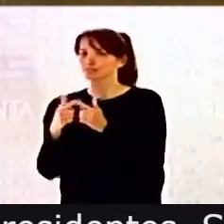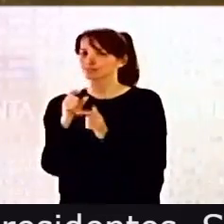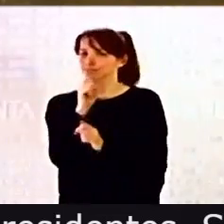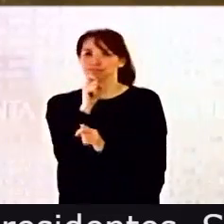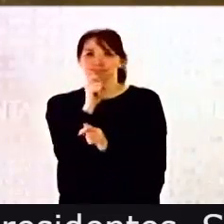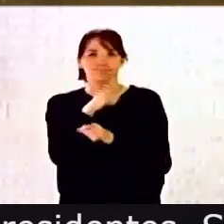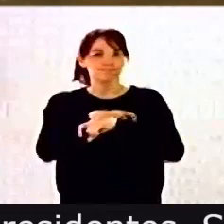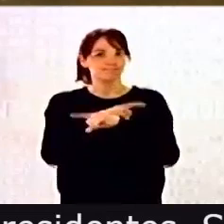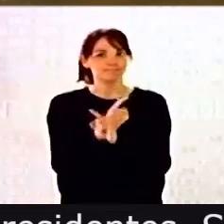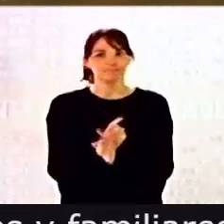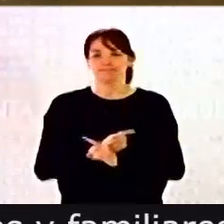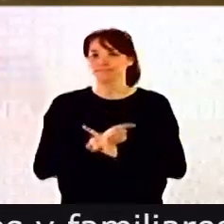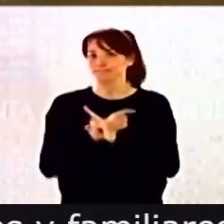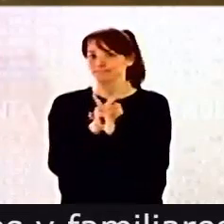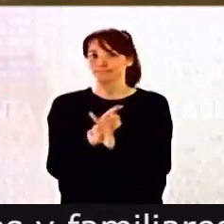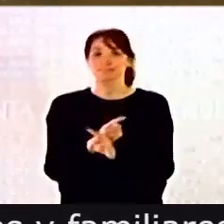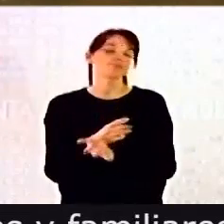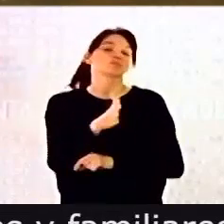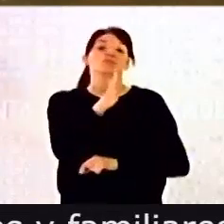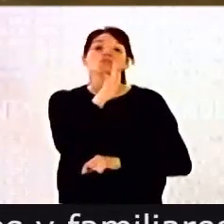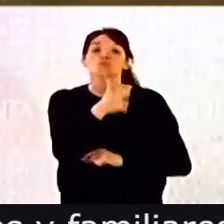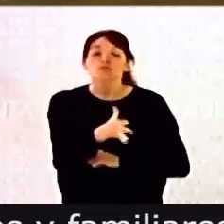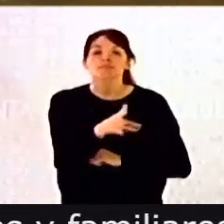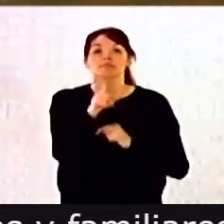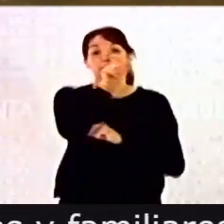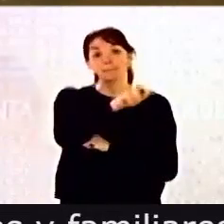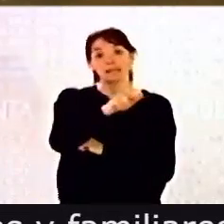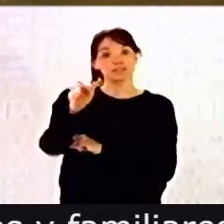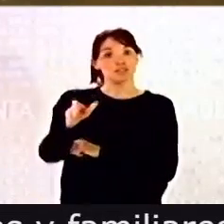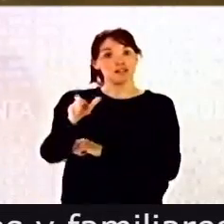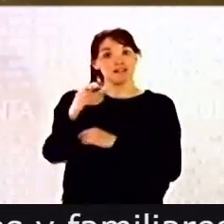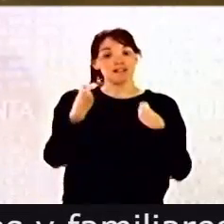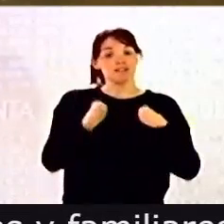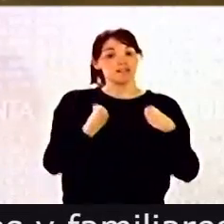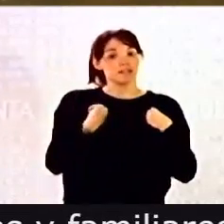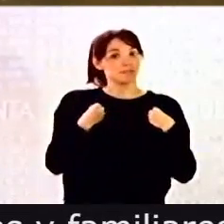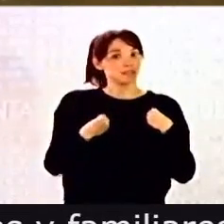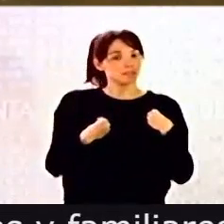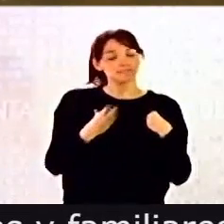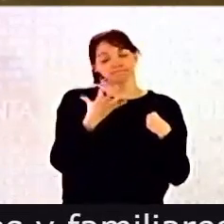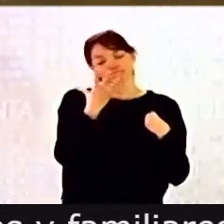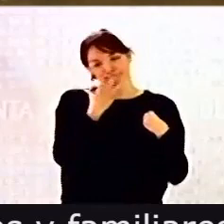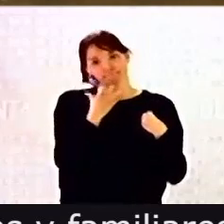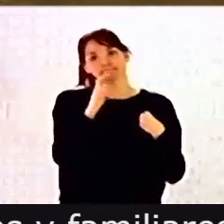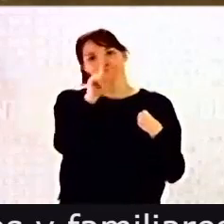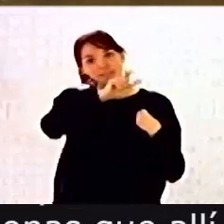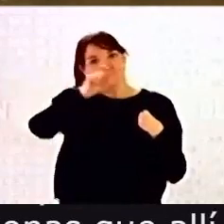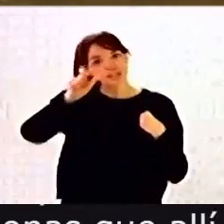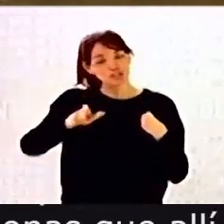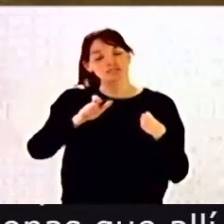en la comunicación. Y lo son porque las personas que allí residen, desgraciadamente,